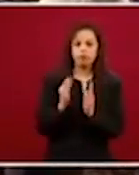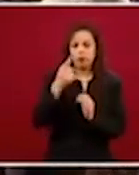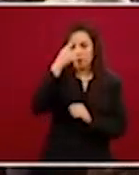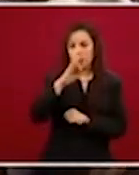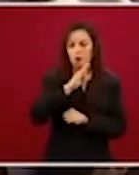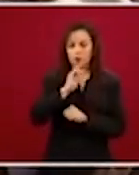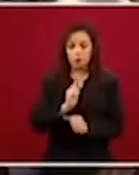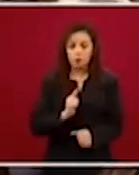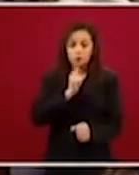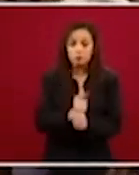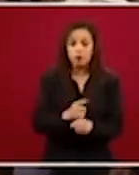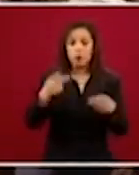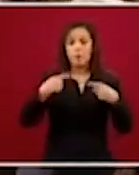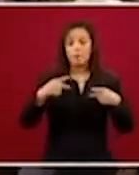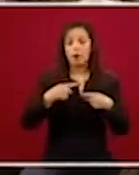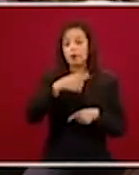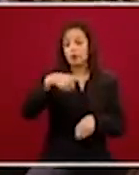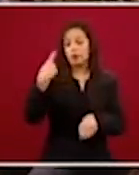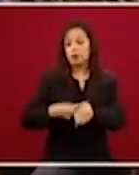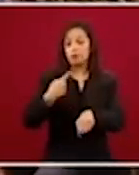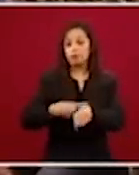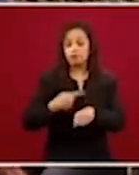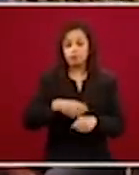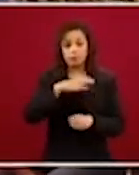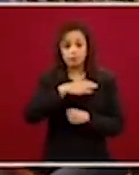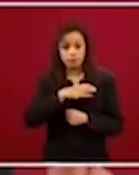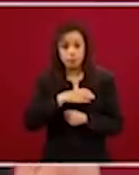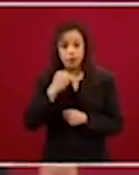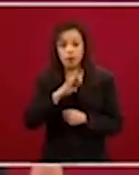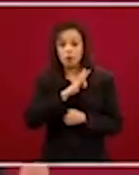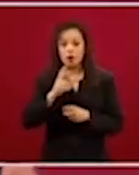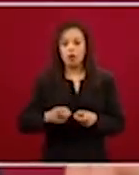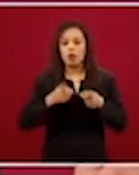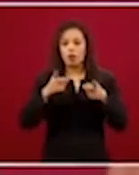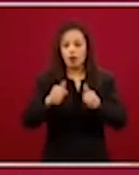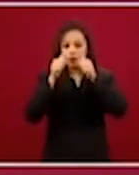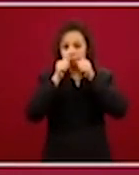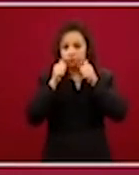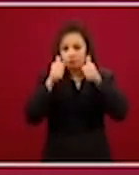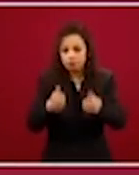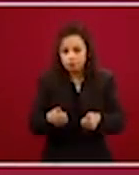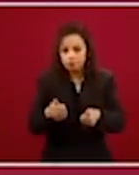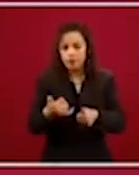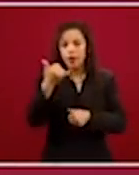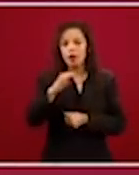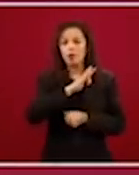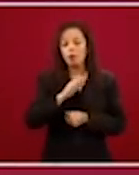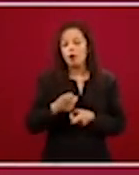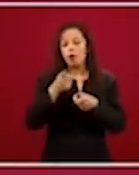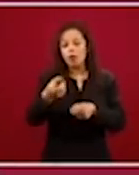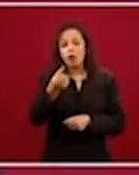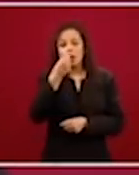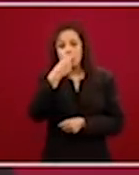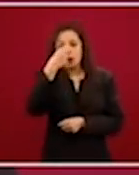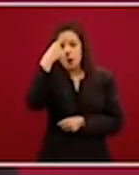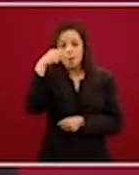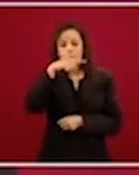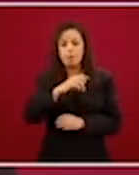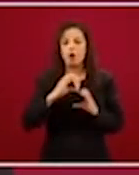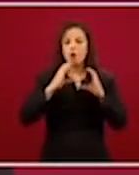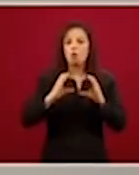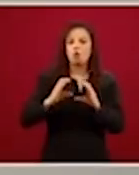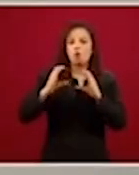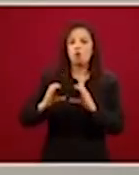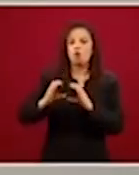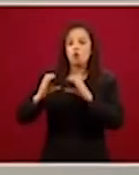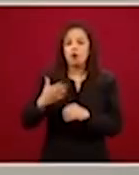una enfermedad la atención de la enfermedad y la garantía de que la enfermedad está en control lo que acabo de presentar respecto a la prevención de infarto cardíaco